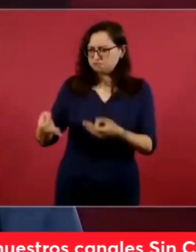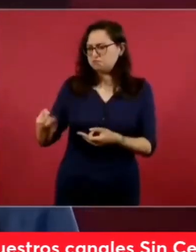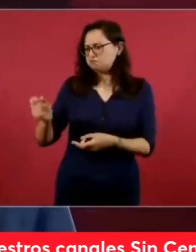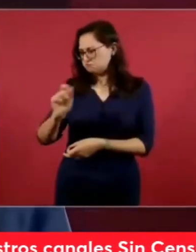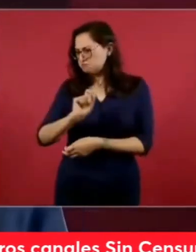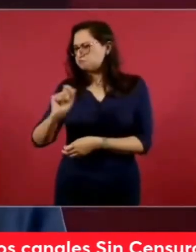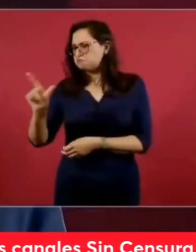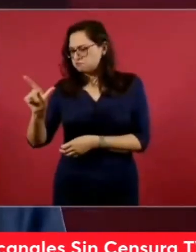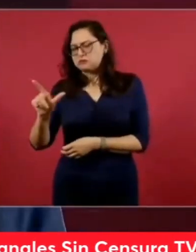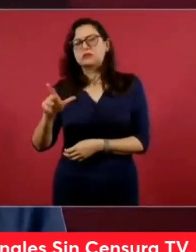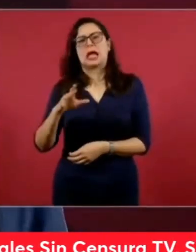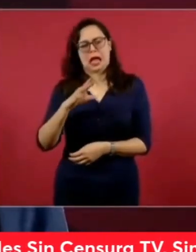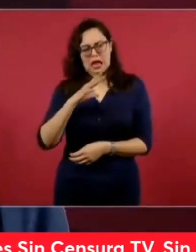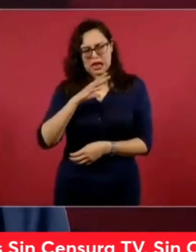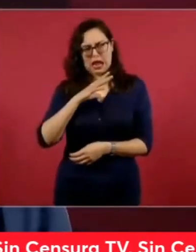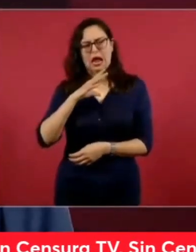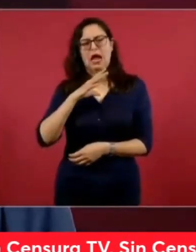el AMPA,